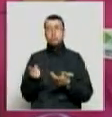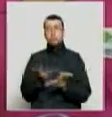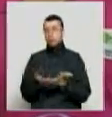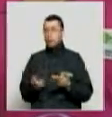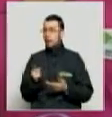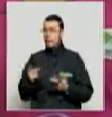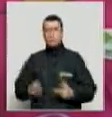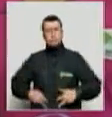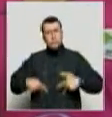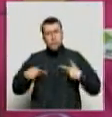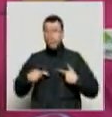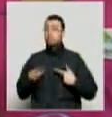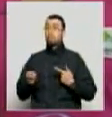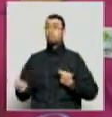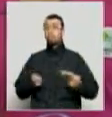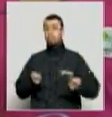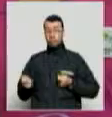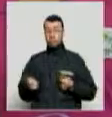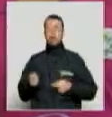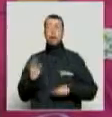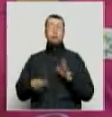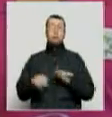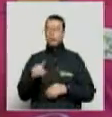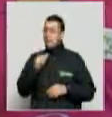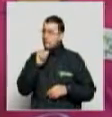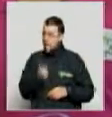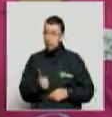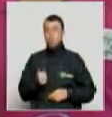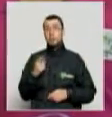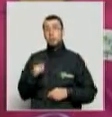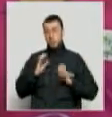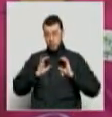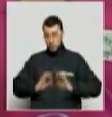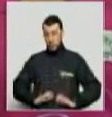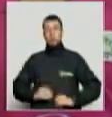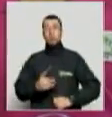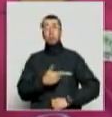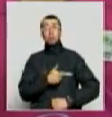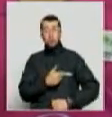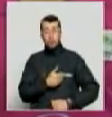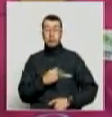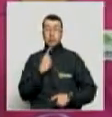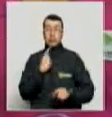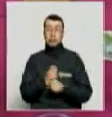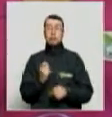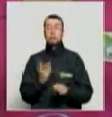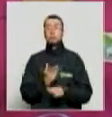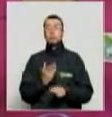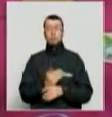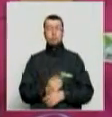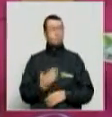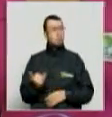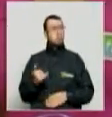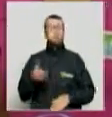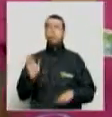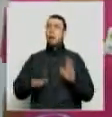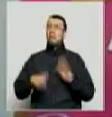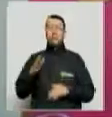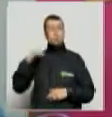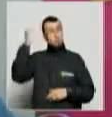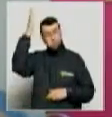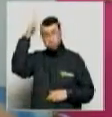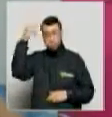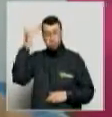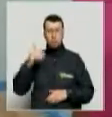en definitiva inadecuado terminan afectando nuestro sistema circulatorio y nuestro corazón. Muchas veces no sabemos cómo